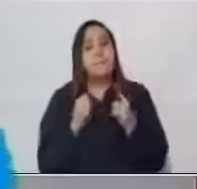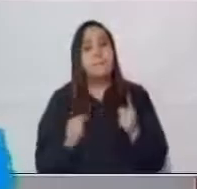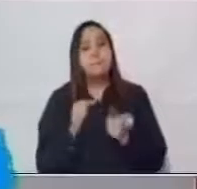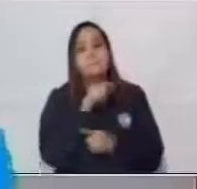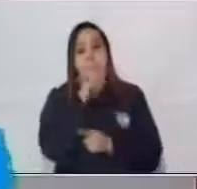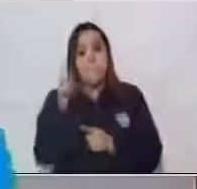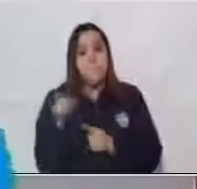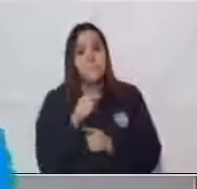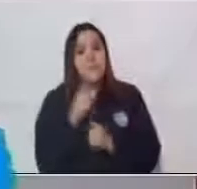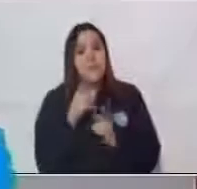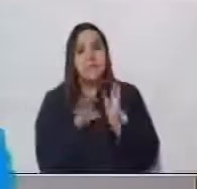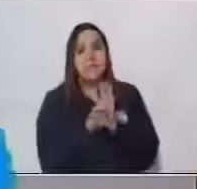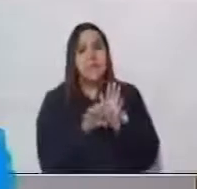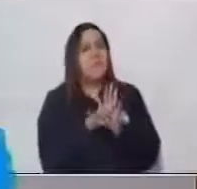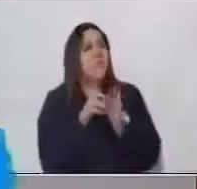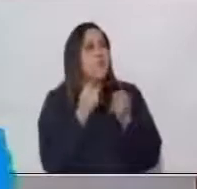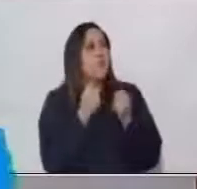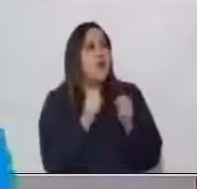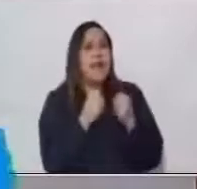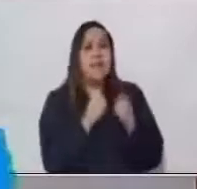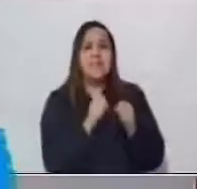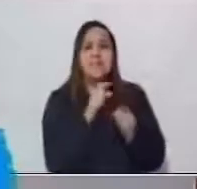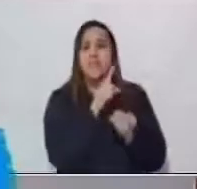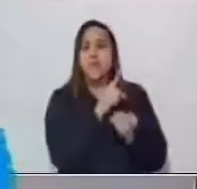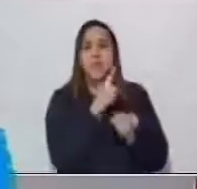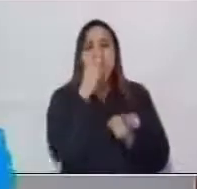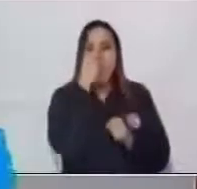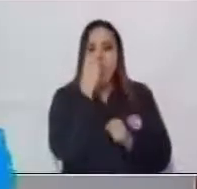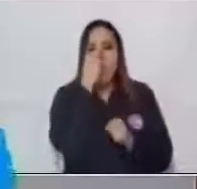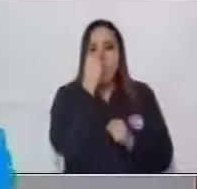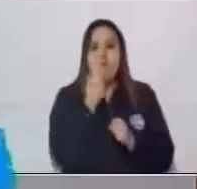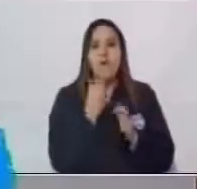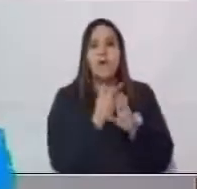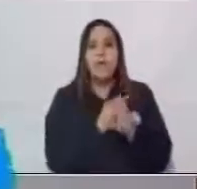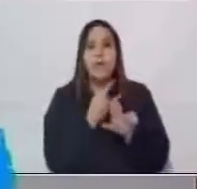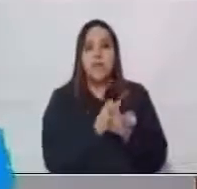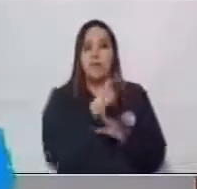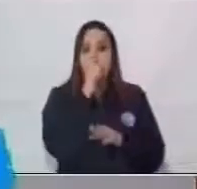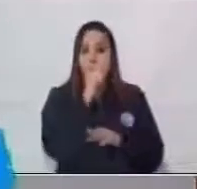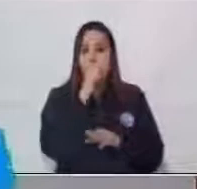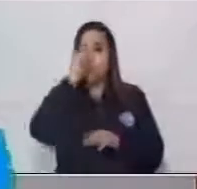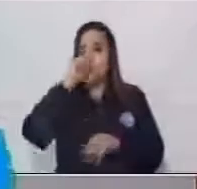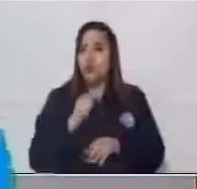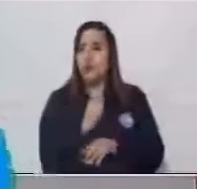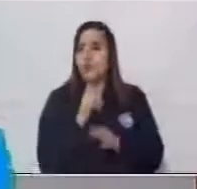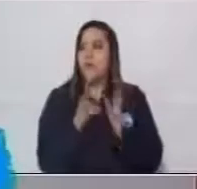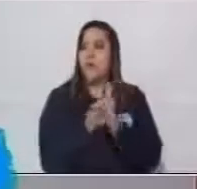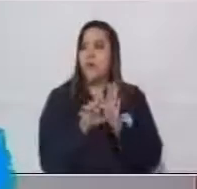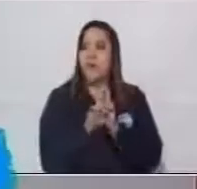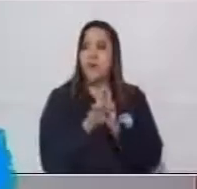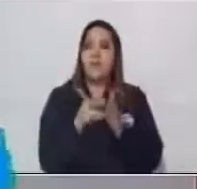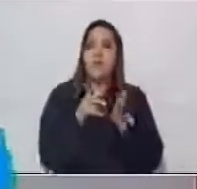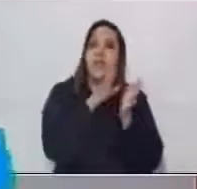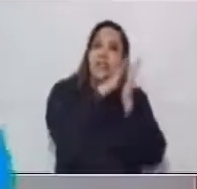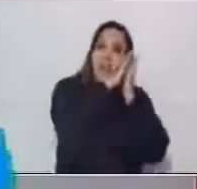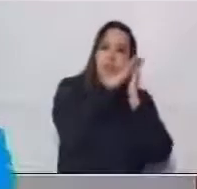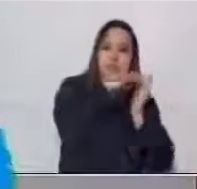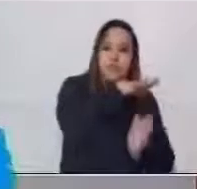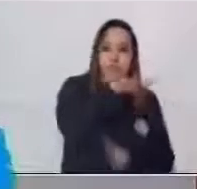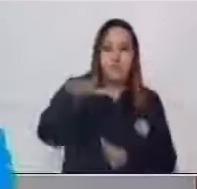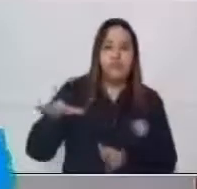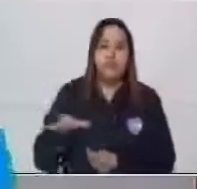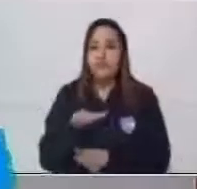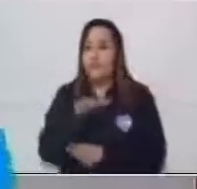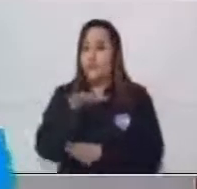haciendo algún tipo de chiste sobre el uso de punto y coma. Y por último, dormir en un prado de comas bajo un viento oscuro